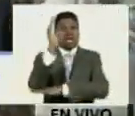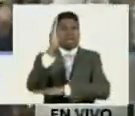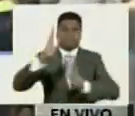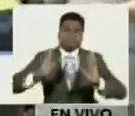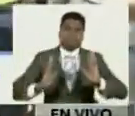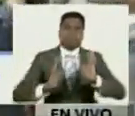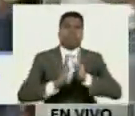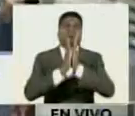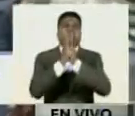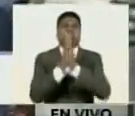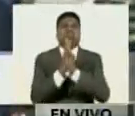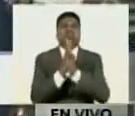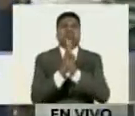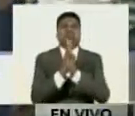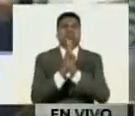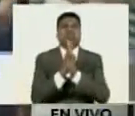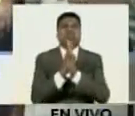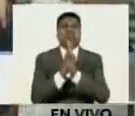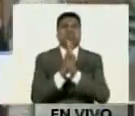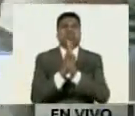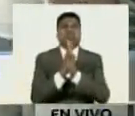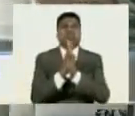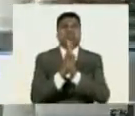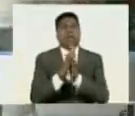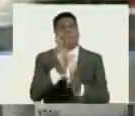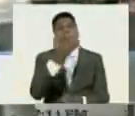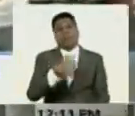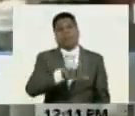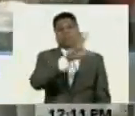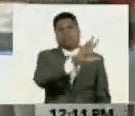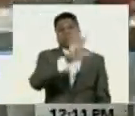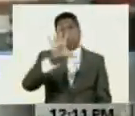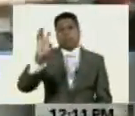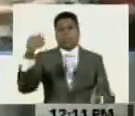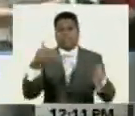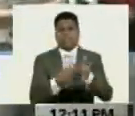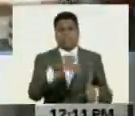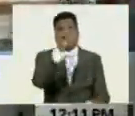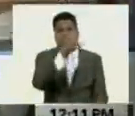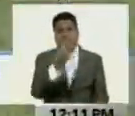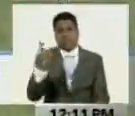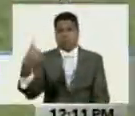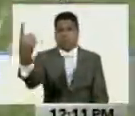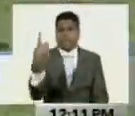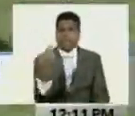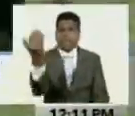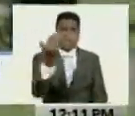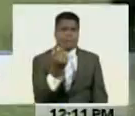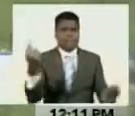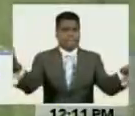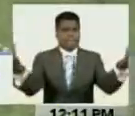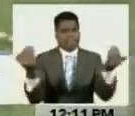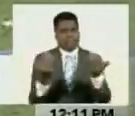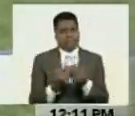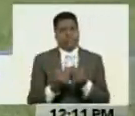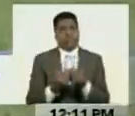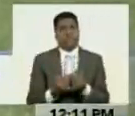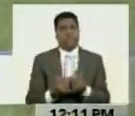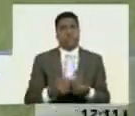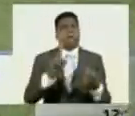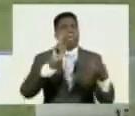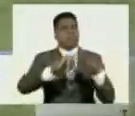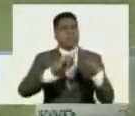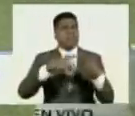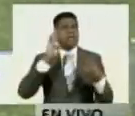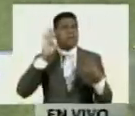tradición, el día miércoles, cerca de 350.000 personas. Para esto está garantizado los baños, la atención